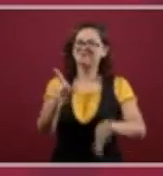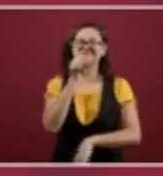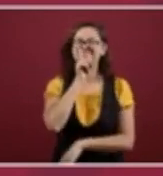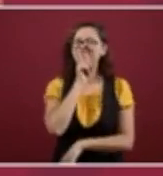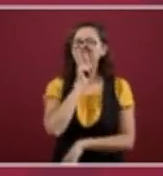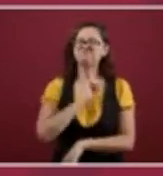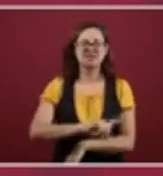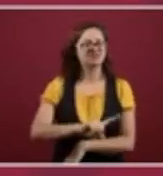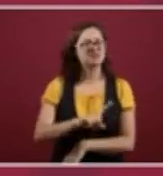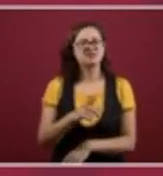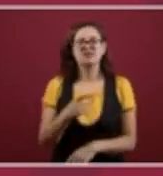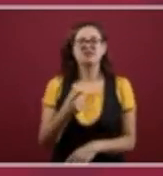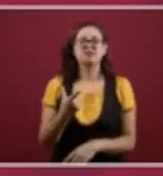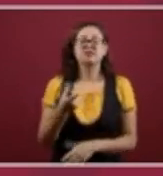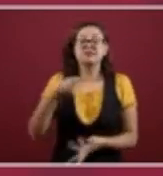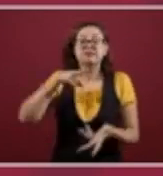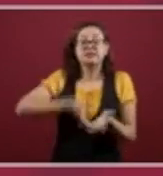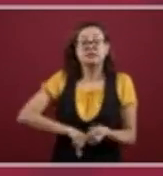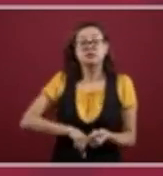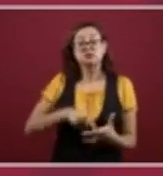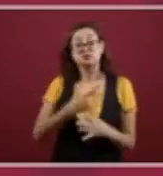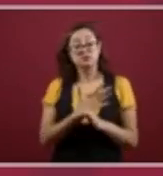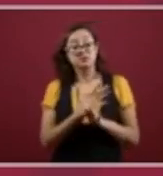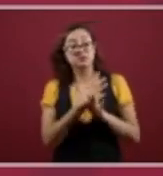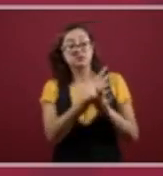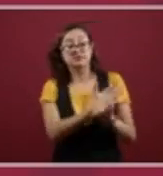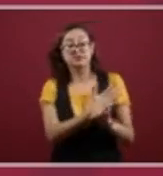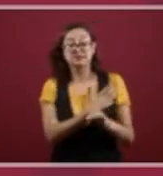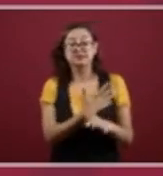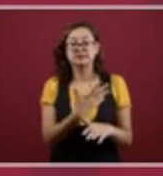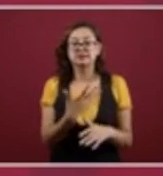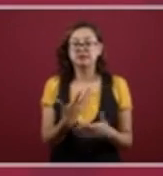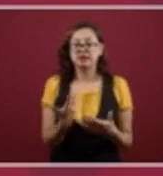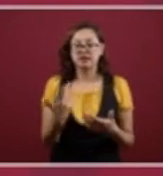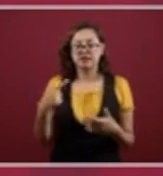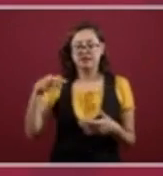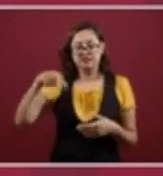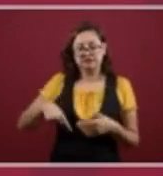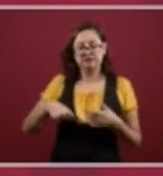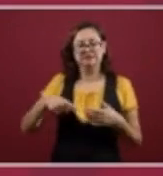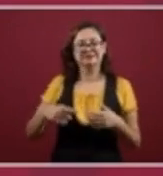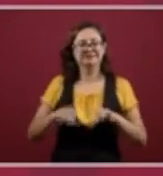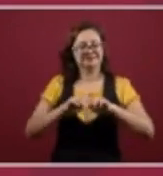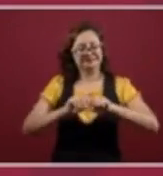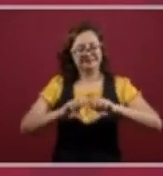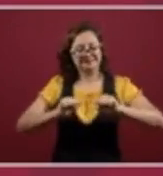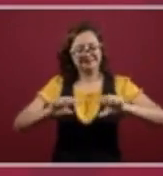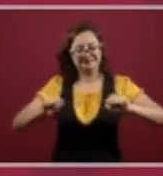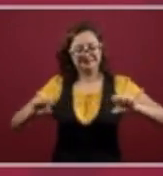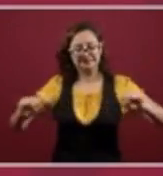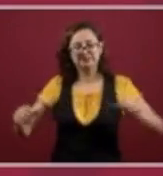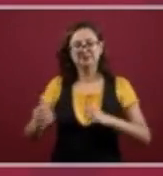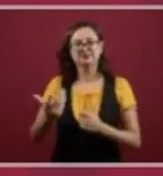del consumo de longaniza, de chorizo.